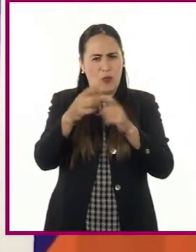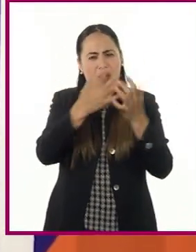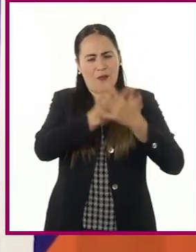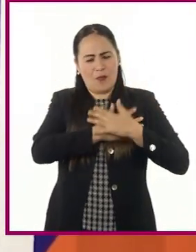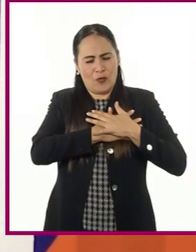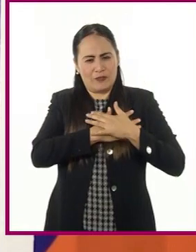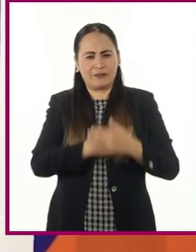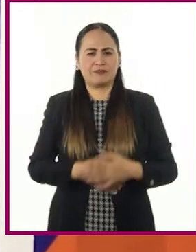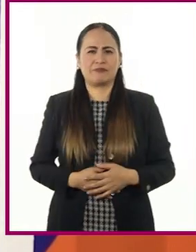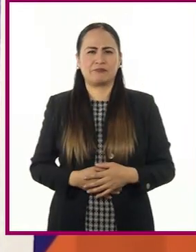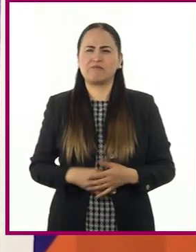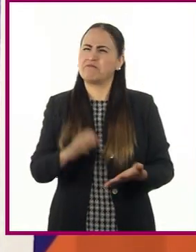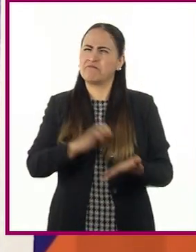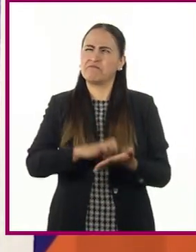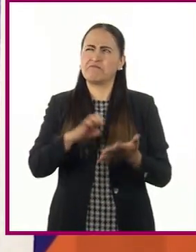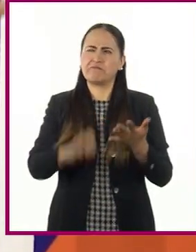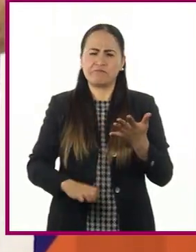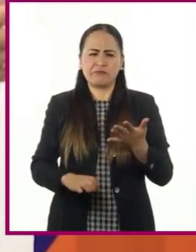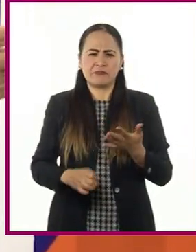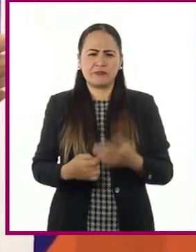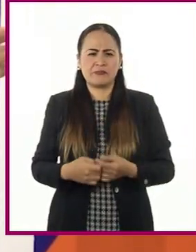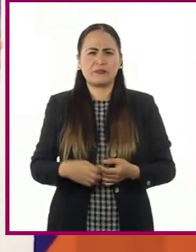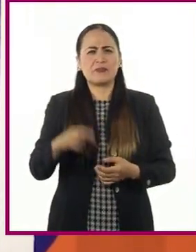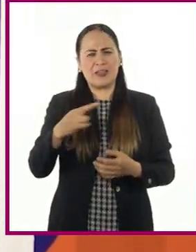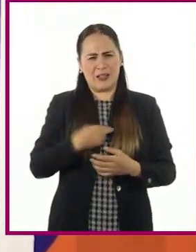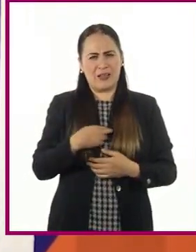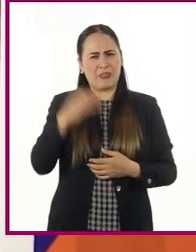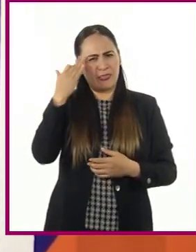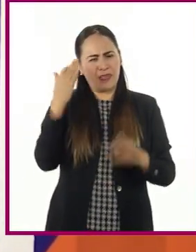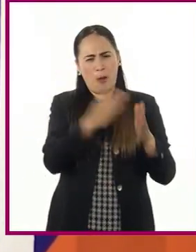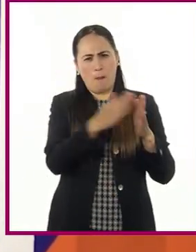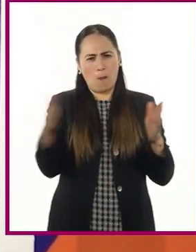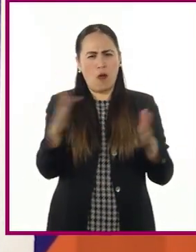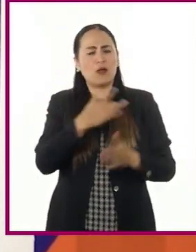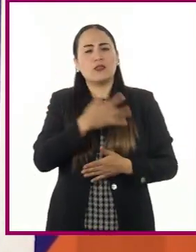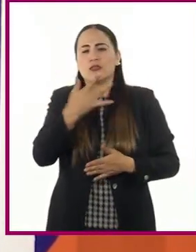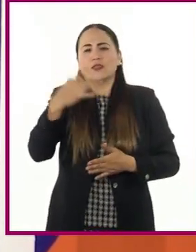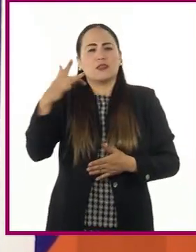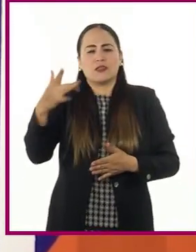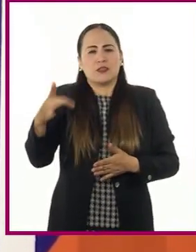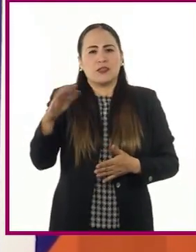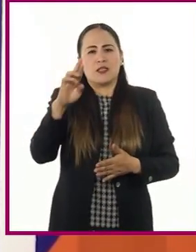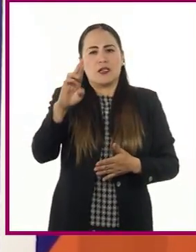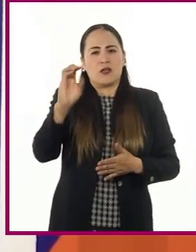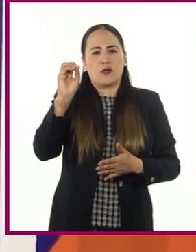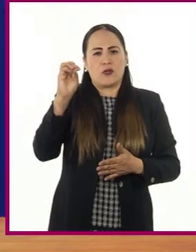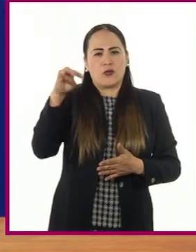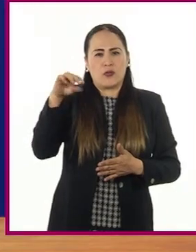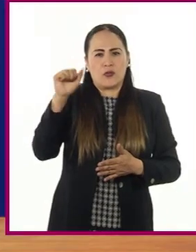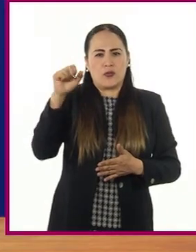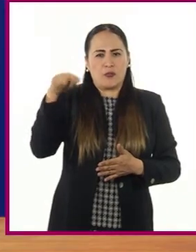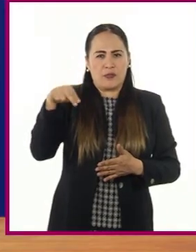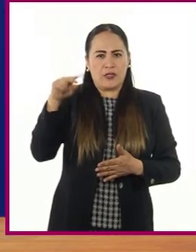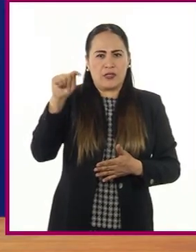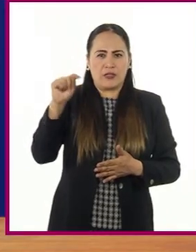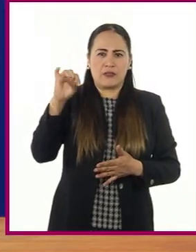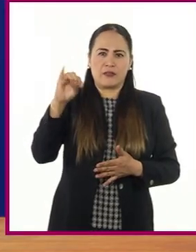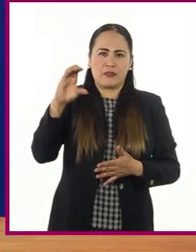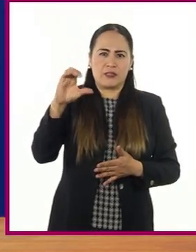le parece que sea algo del romanticismo? Me parece que puede ser interesante. Muy